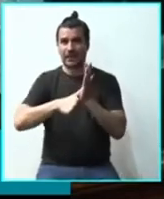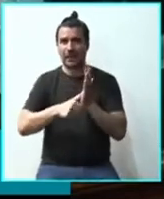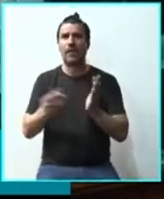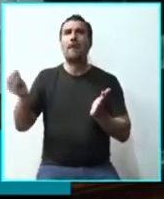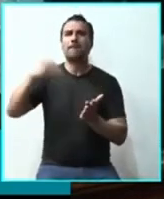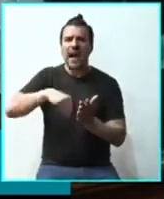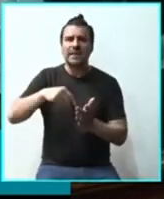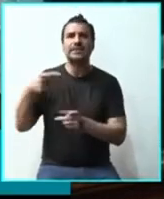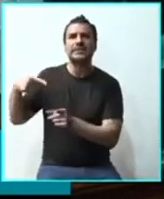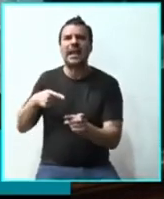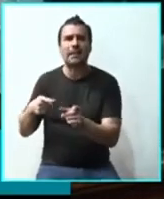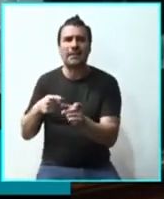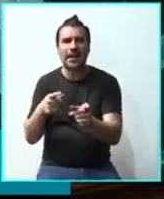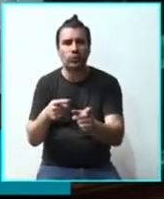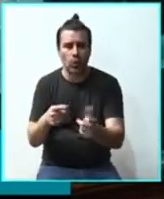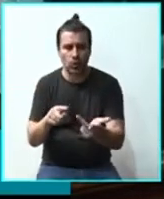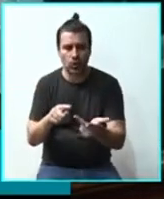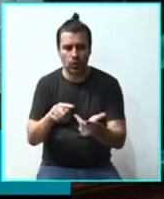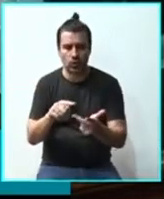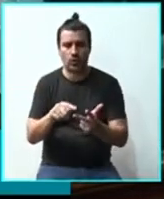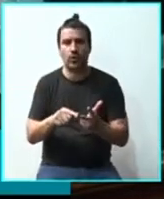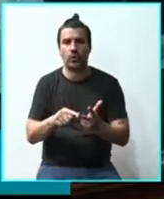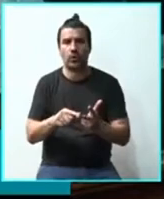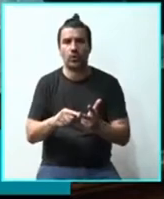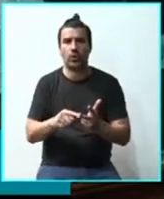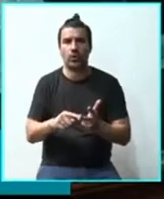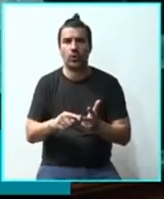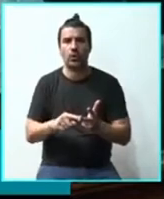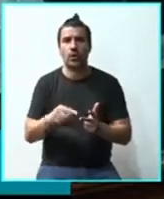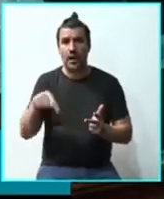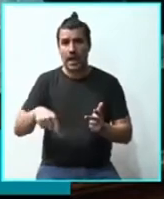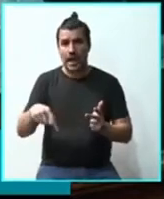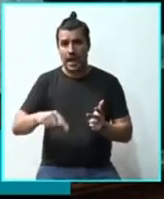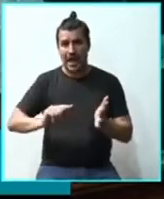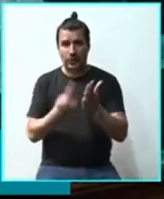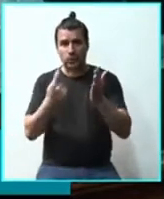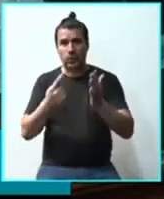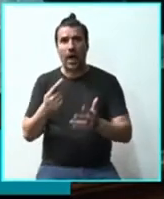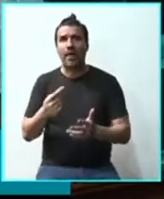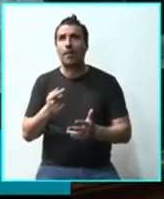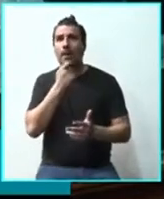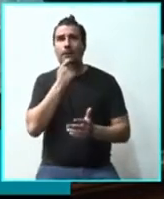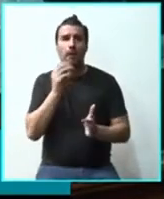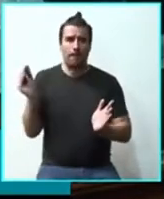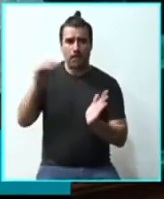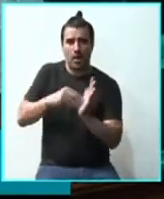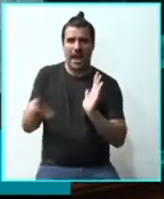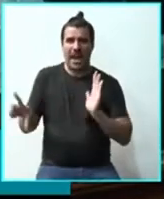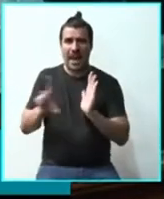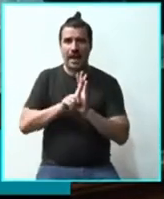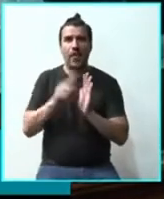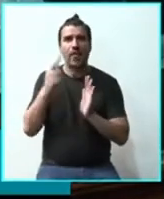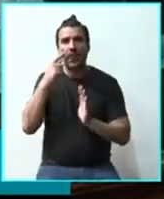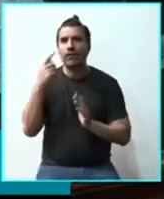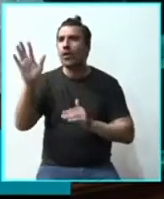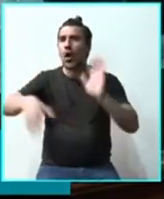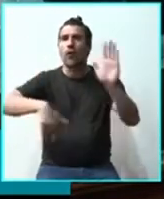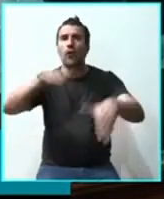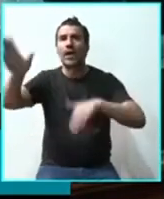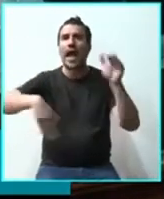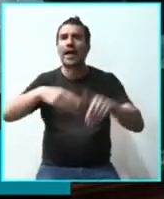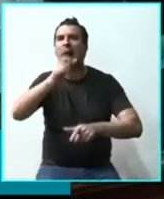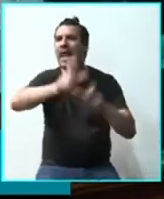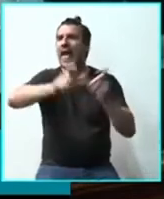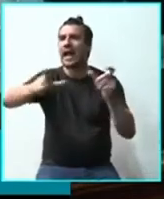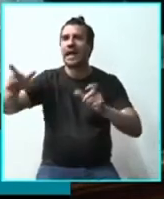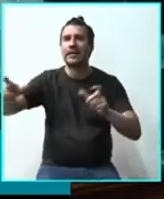del pueblo de la ciudad manifiesten la voluntad en una ley, que es necesario convocar a la sociedad civil a participar. No porque vamos